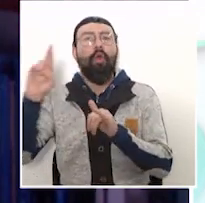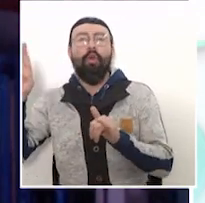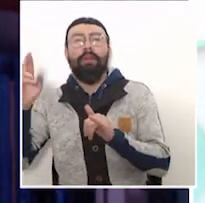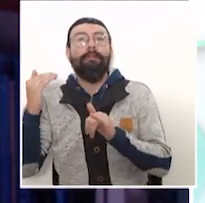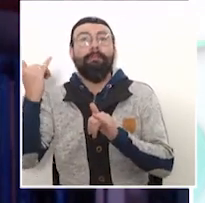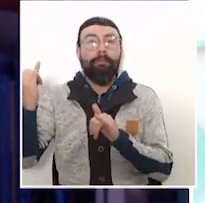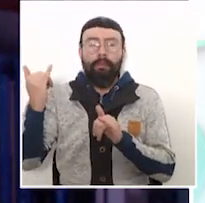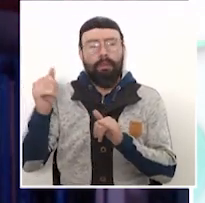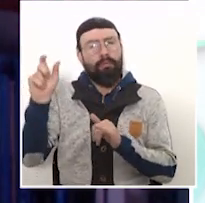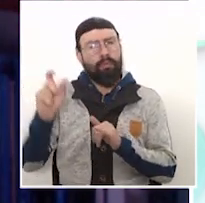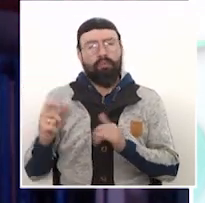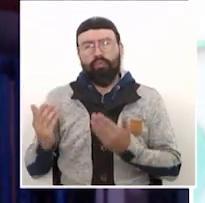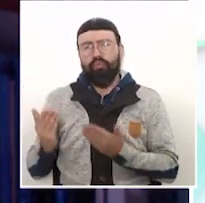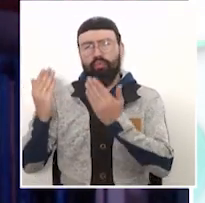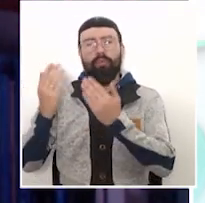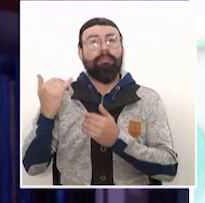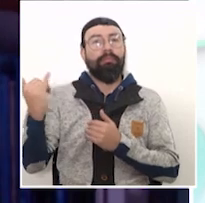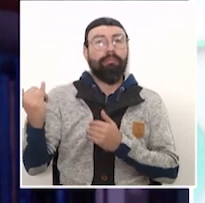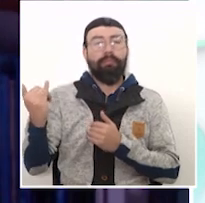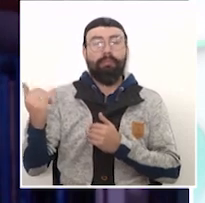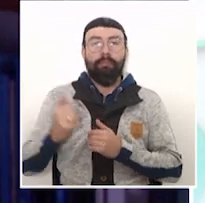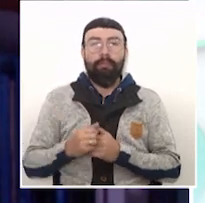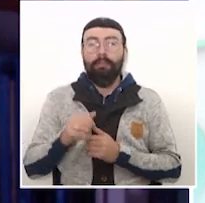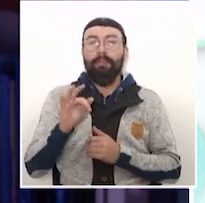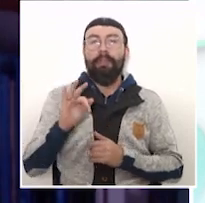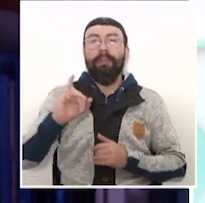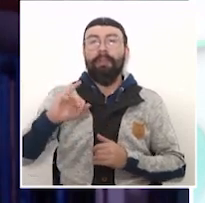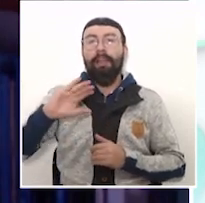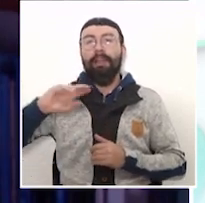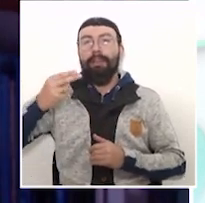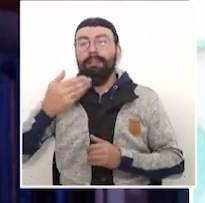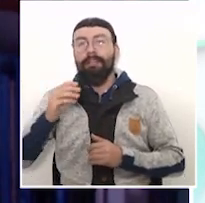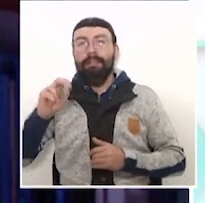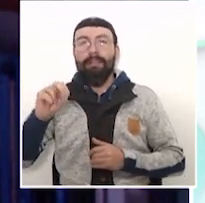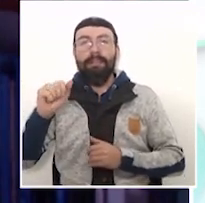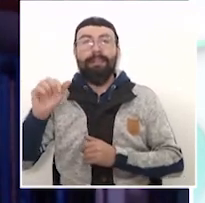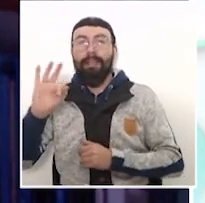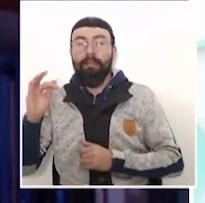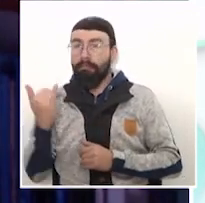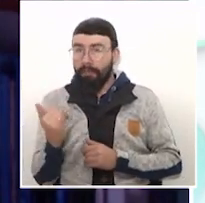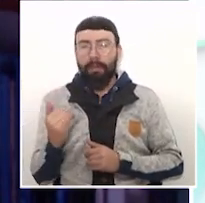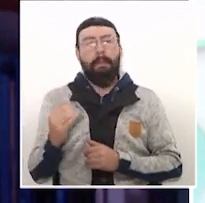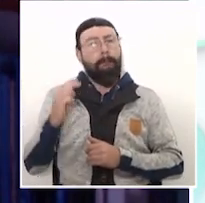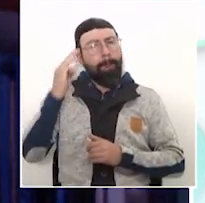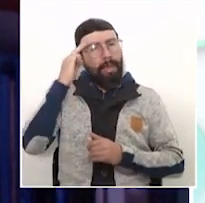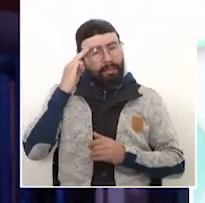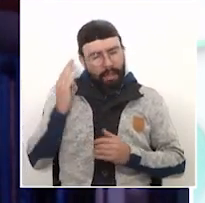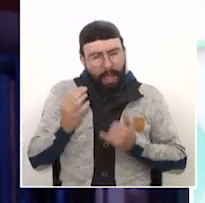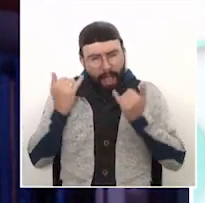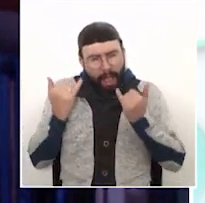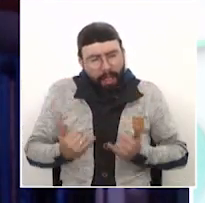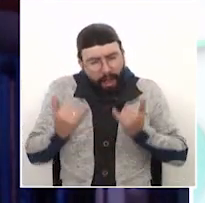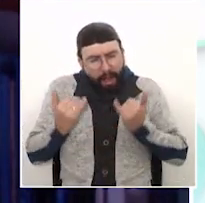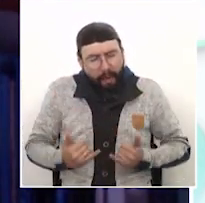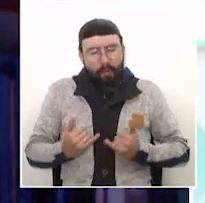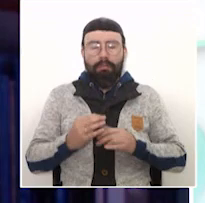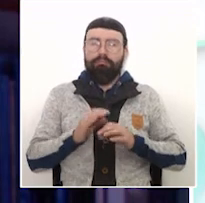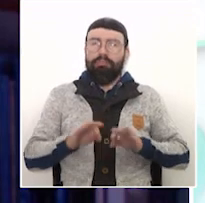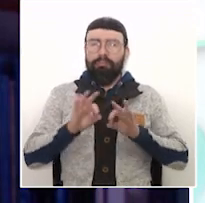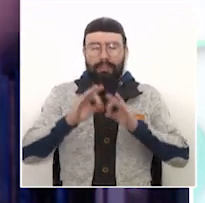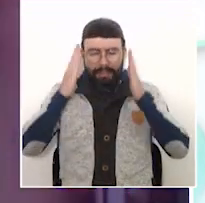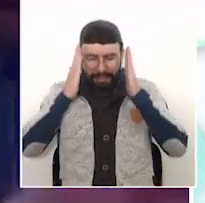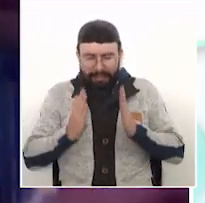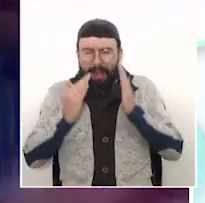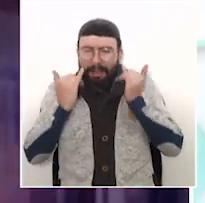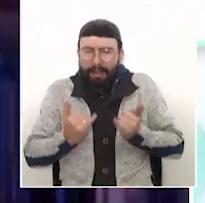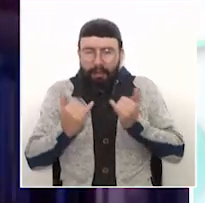maestro meditador vietnamita que llama Thich Nhat, y es eso, la mente en el aquí y el ahora, en el aquí y el ahora, en el aquí y el ahora. Cuando